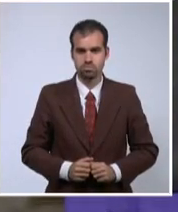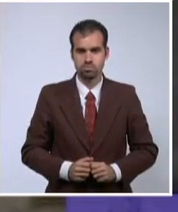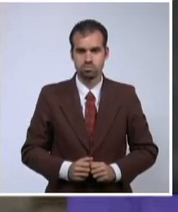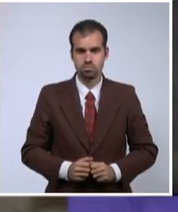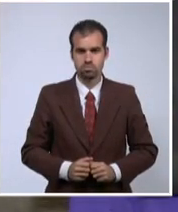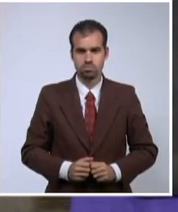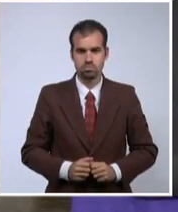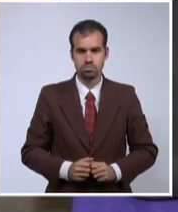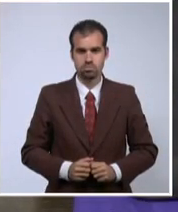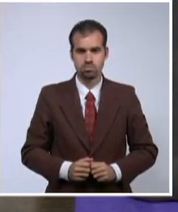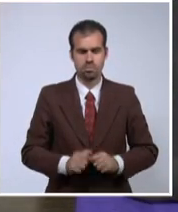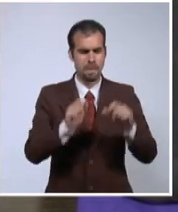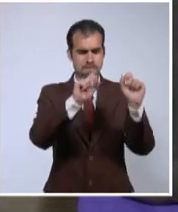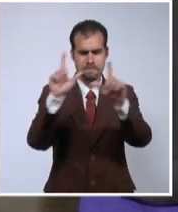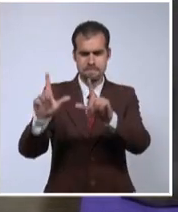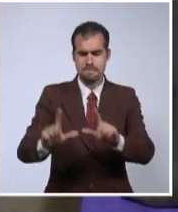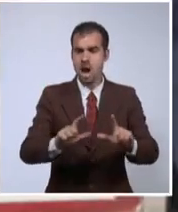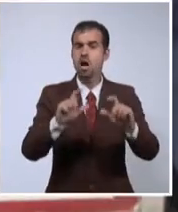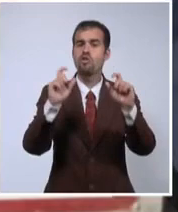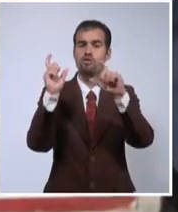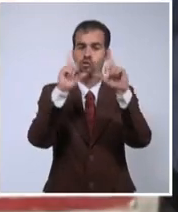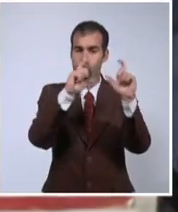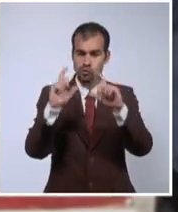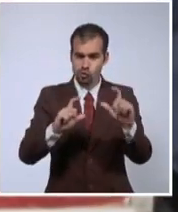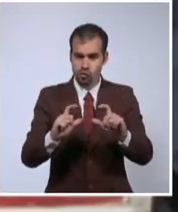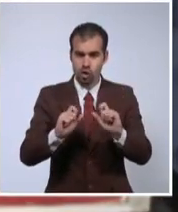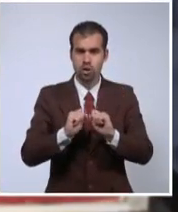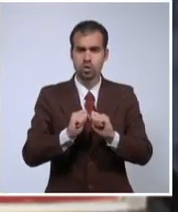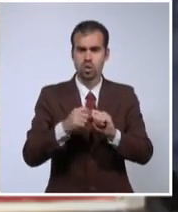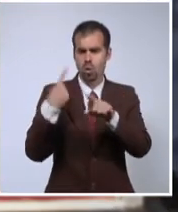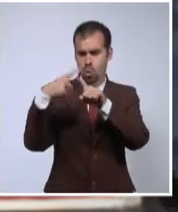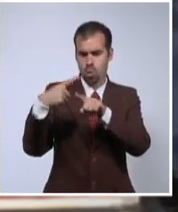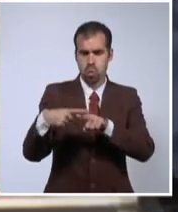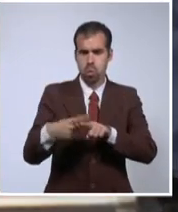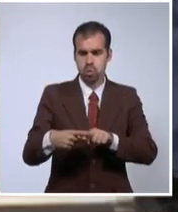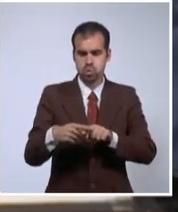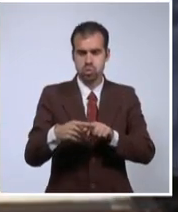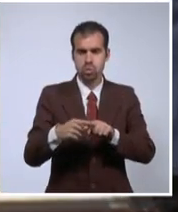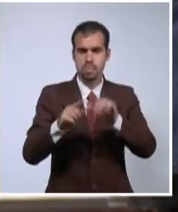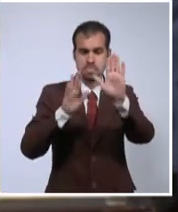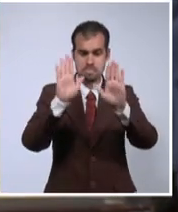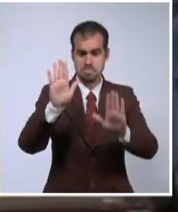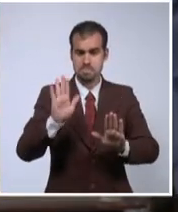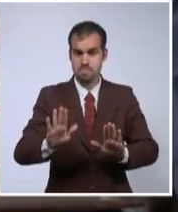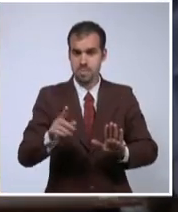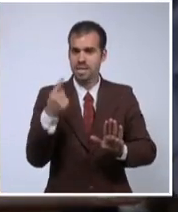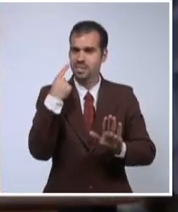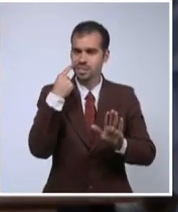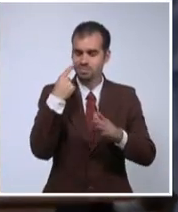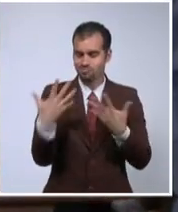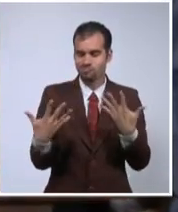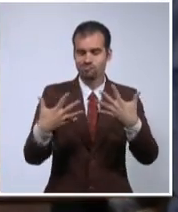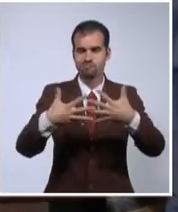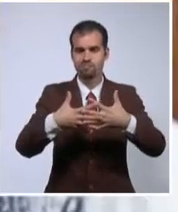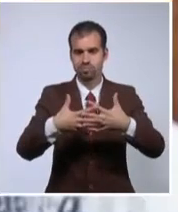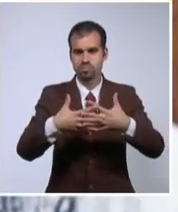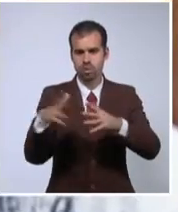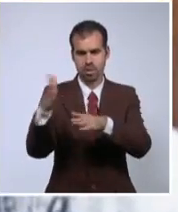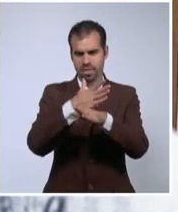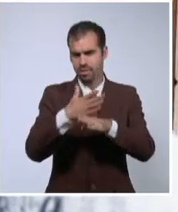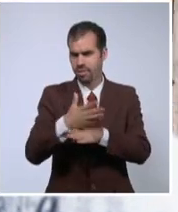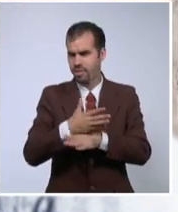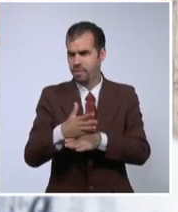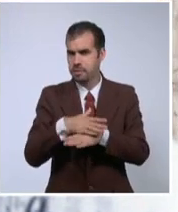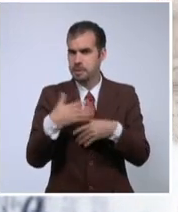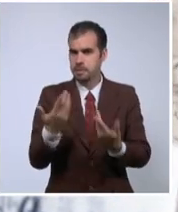documentos, archivos, fotos y materiales exhibidos testimonian la interacción en las diversas esferas